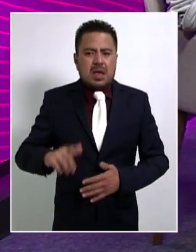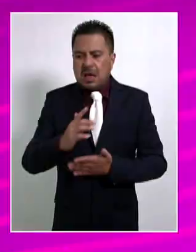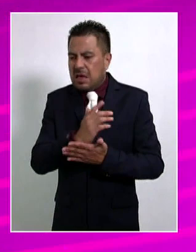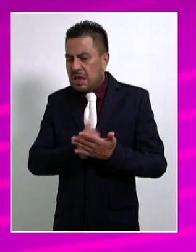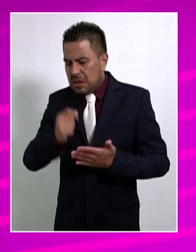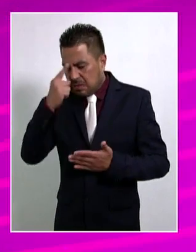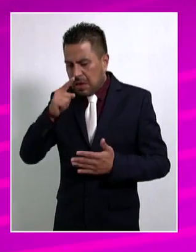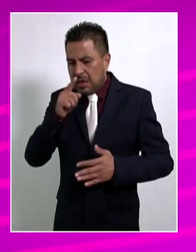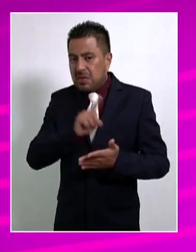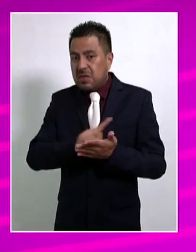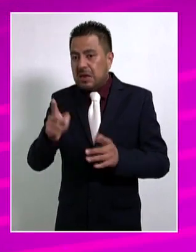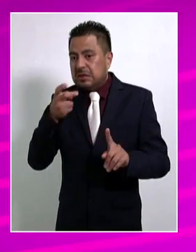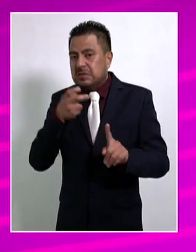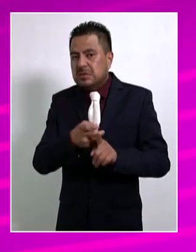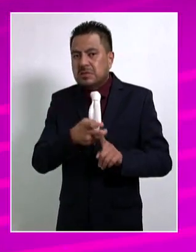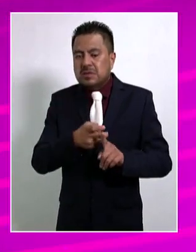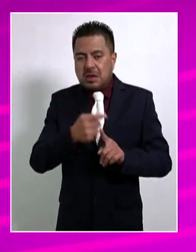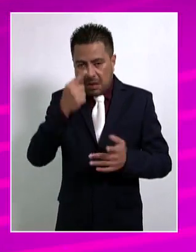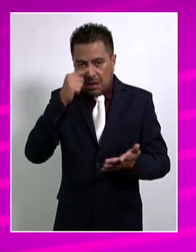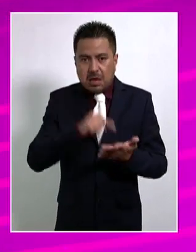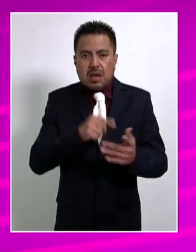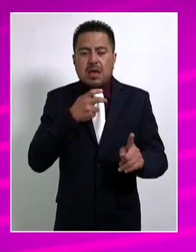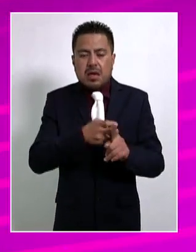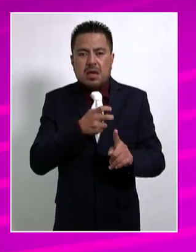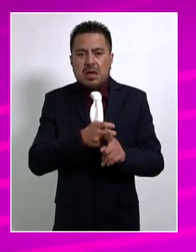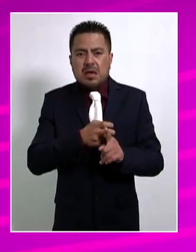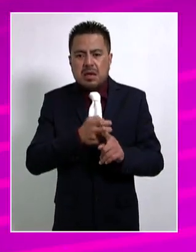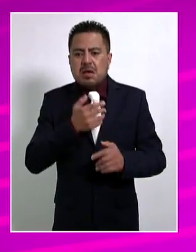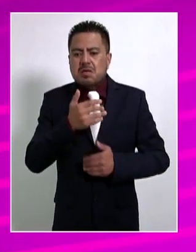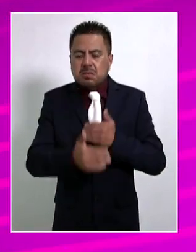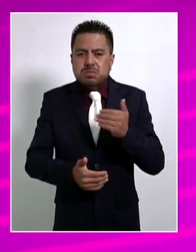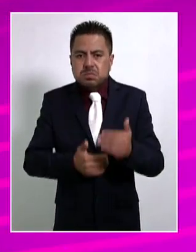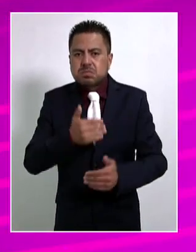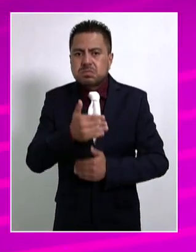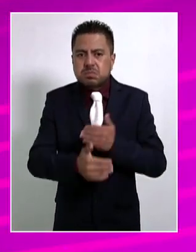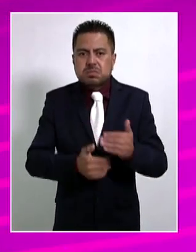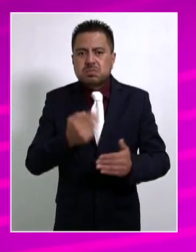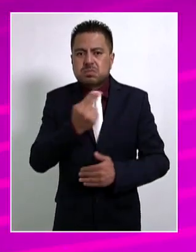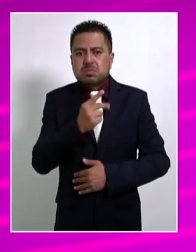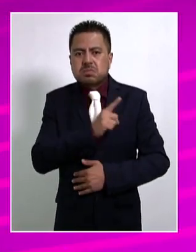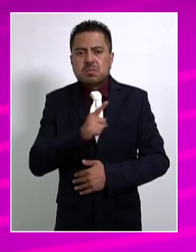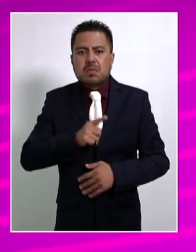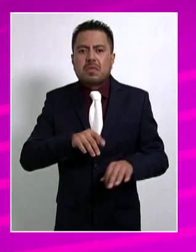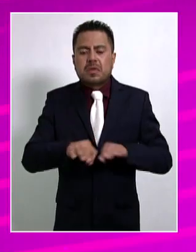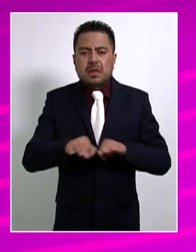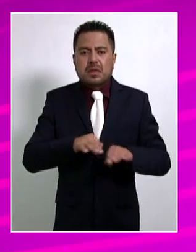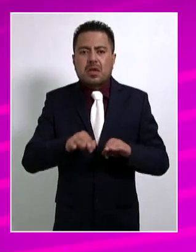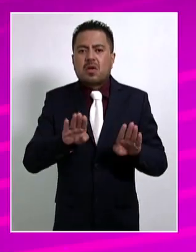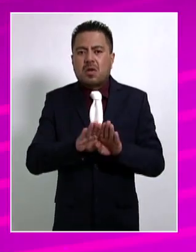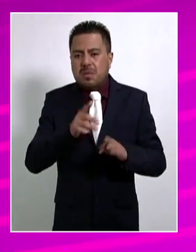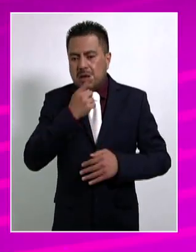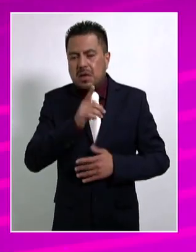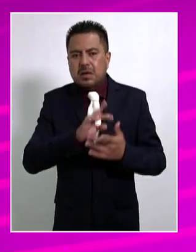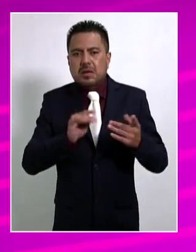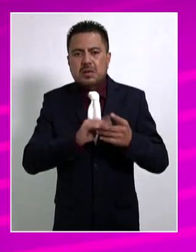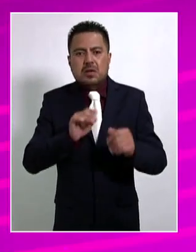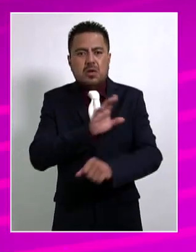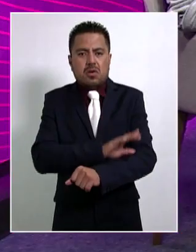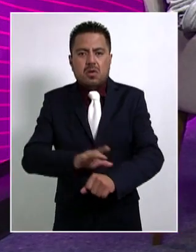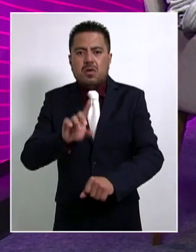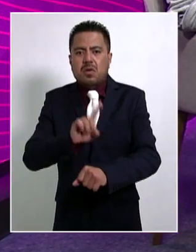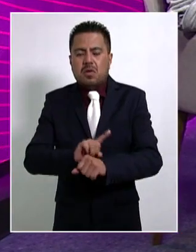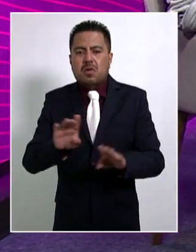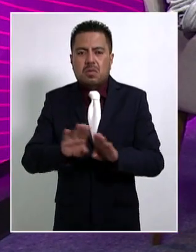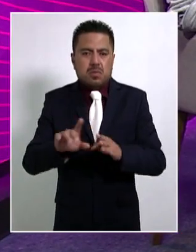garantía ante esos derechos, ¿no? Y creo que esa es una de las pautas, es un trabajo, como decía, coordinado, ¿no? Tanto de